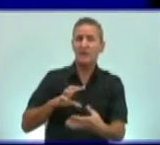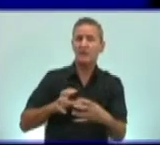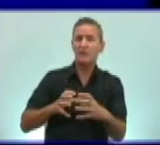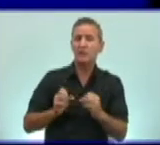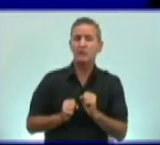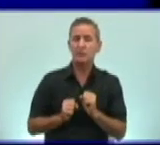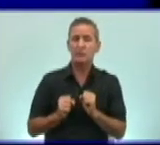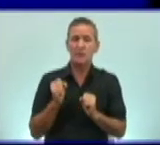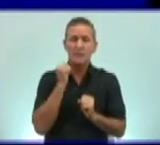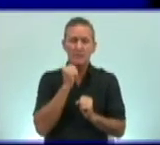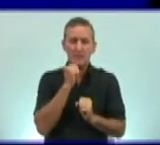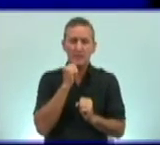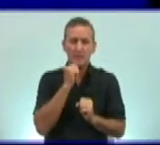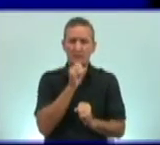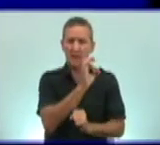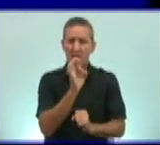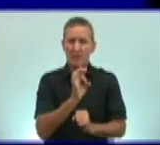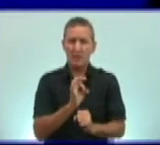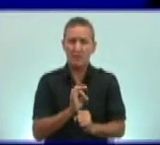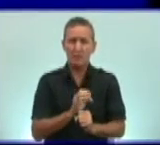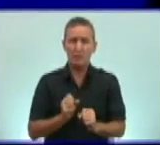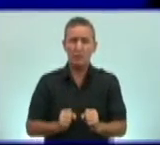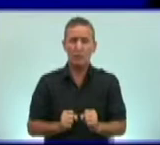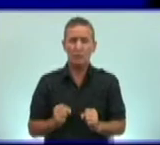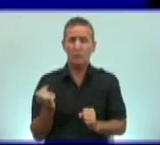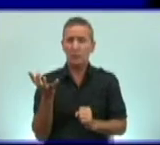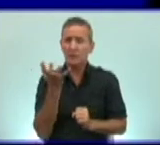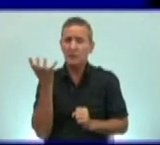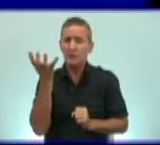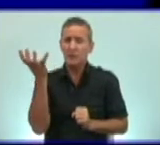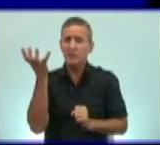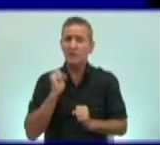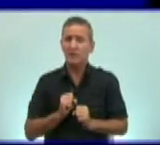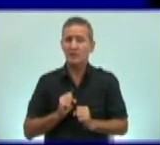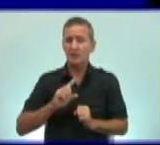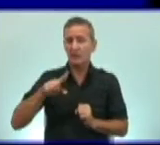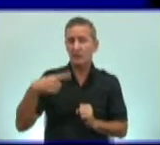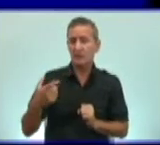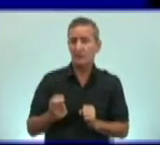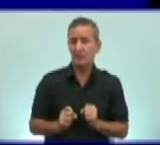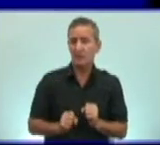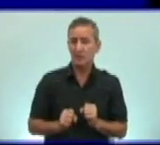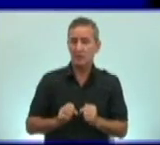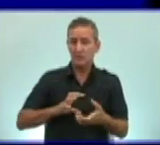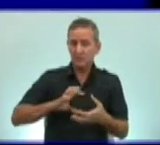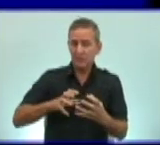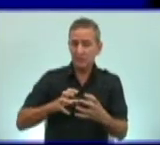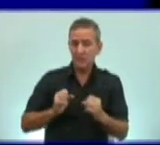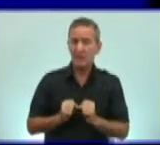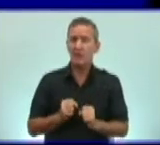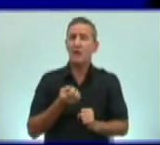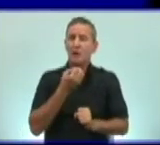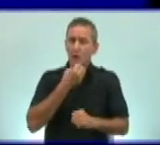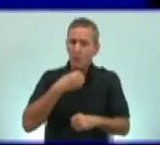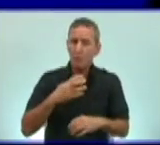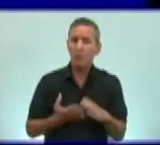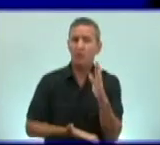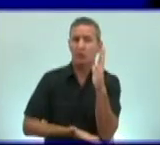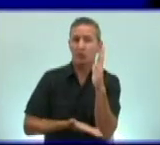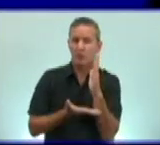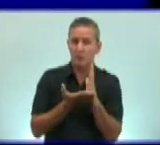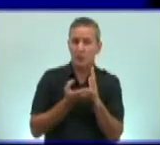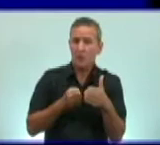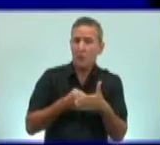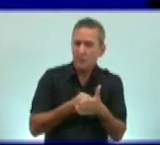mayor número de moles de sustancia gaseosa, lo que conlleva a que el sistema podría, en este sentido, aumentar la